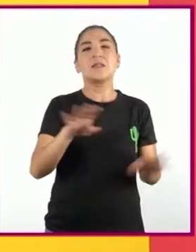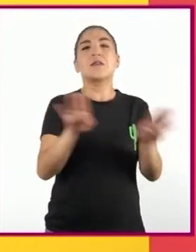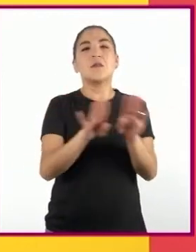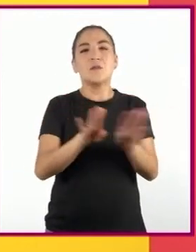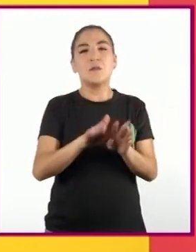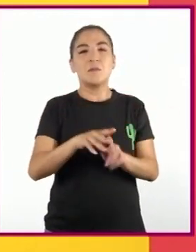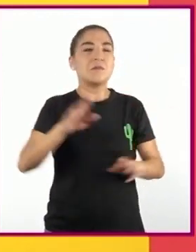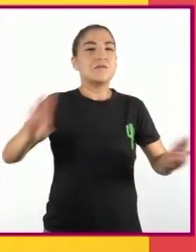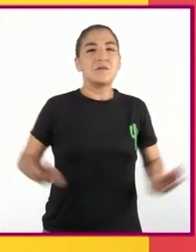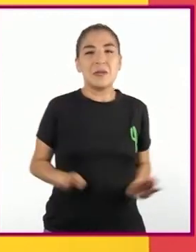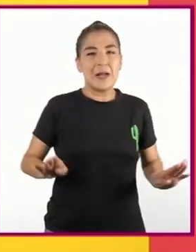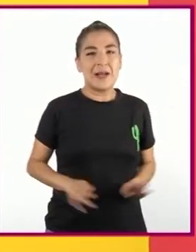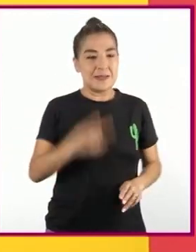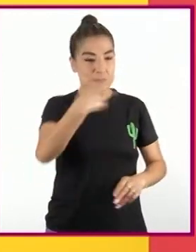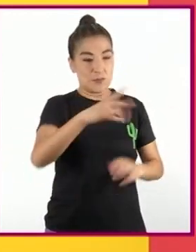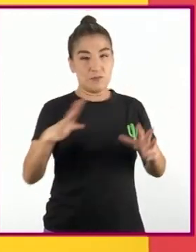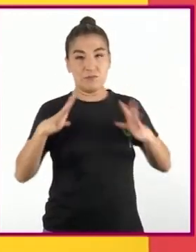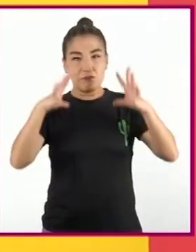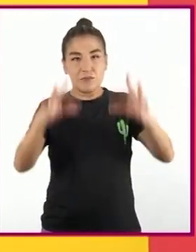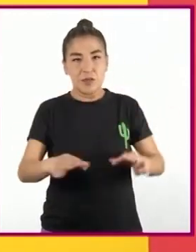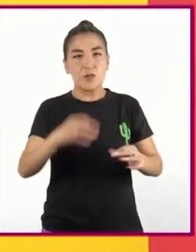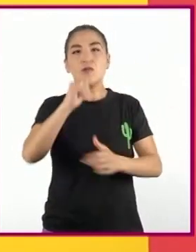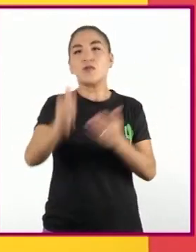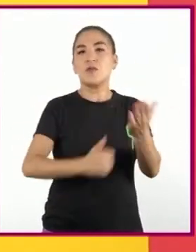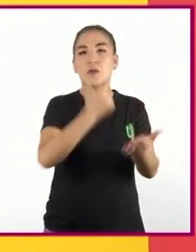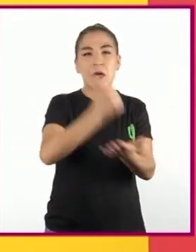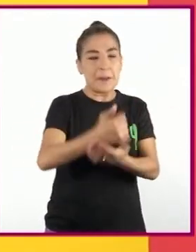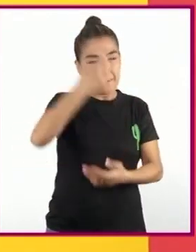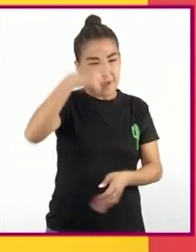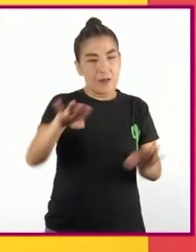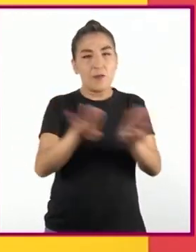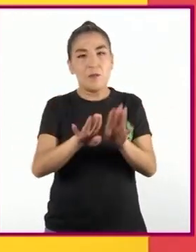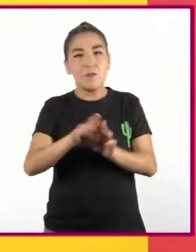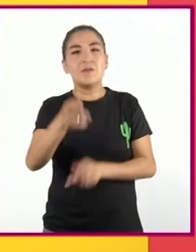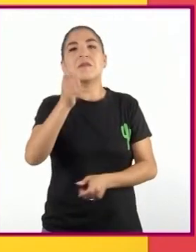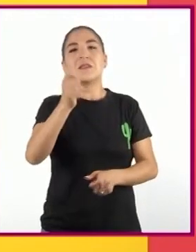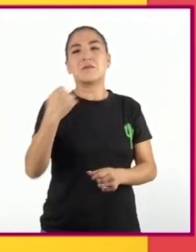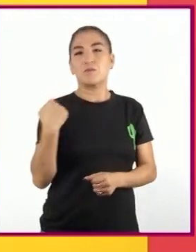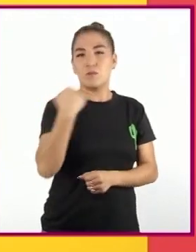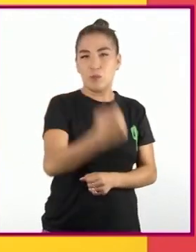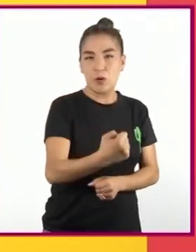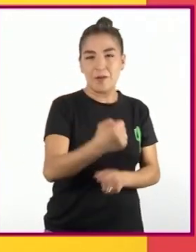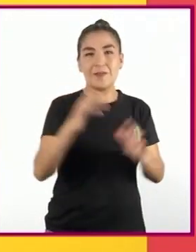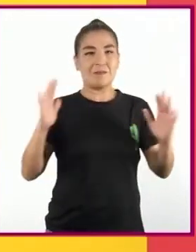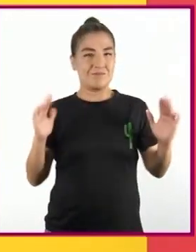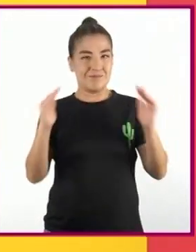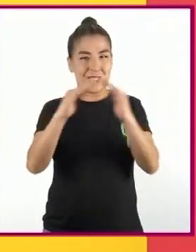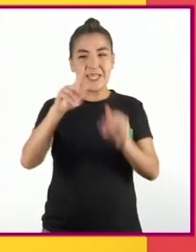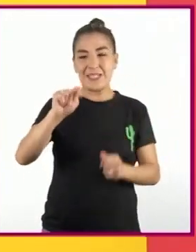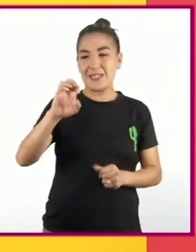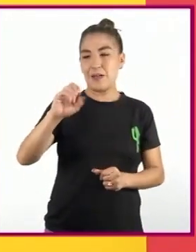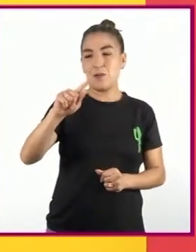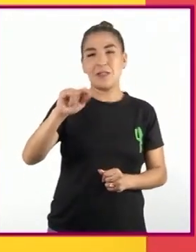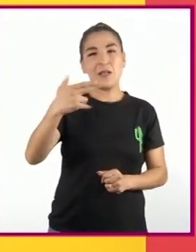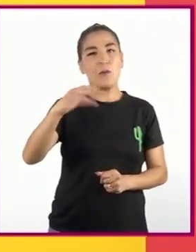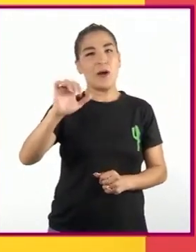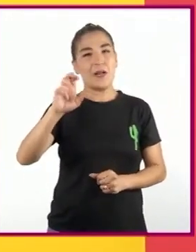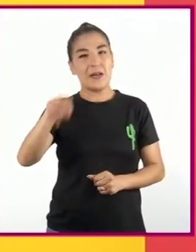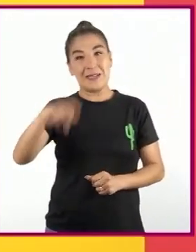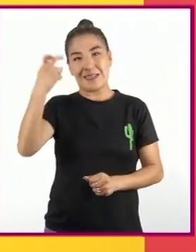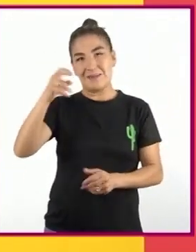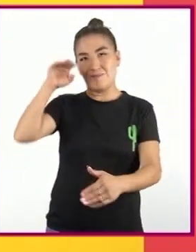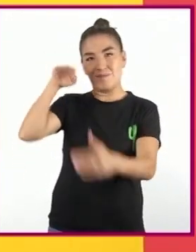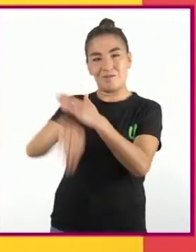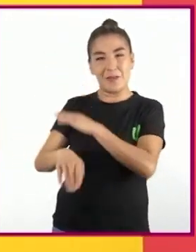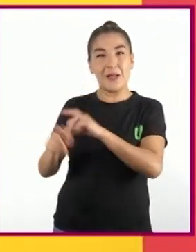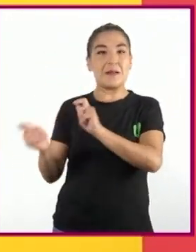surgimiento de ciudades que buscaron la manera de sustituir el poderío de Teotihuacán tras su decadencia. Es por ello